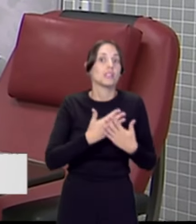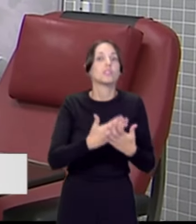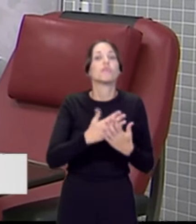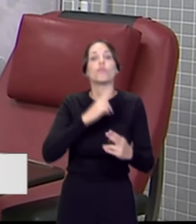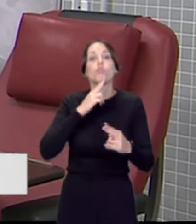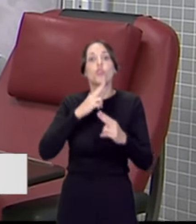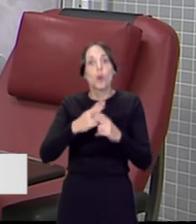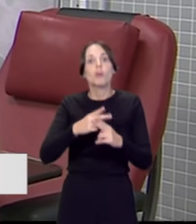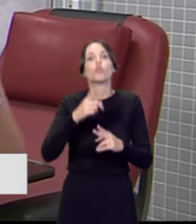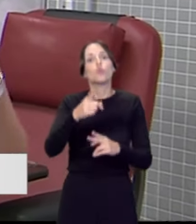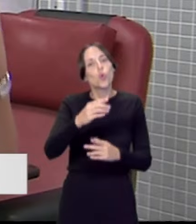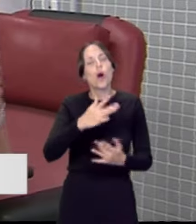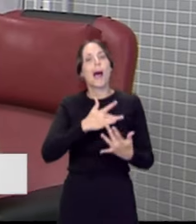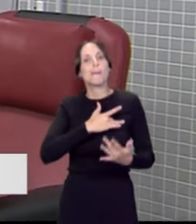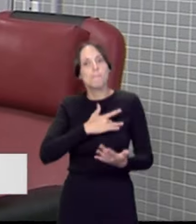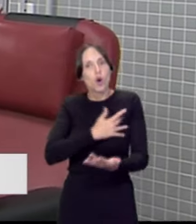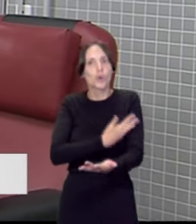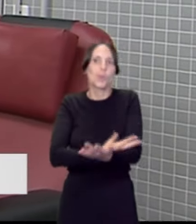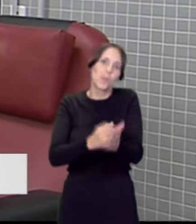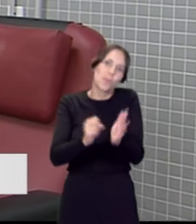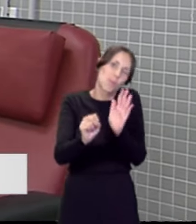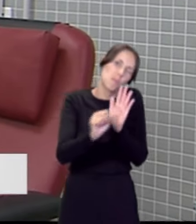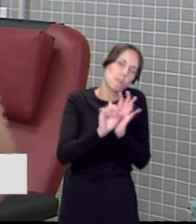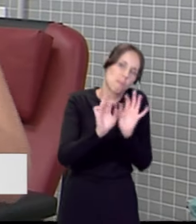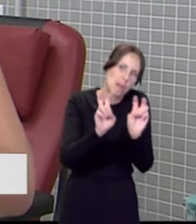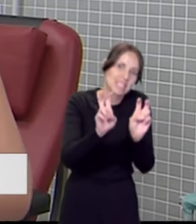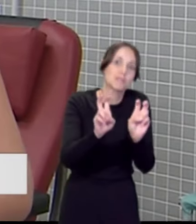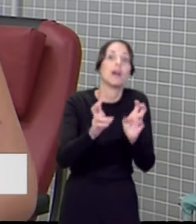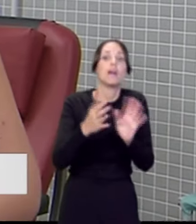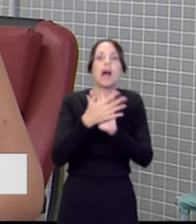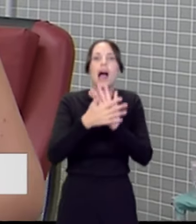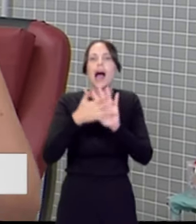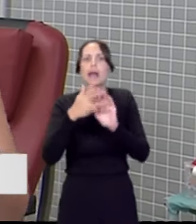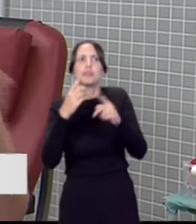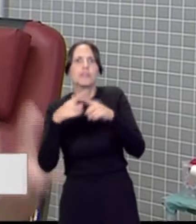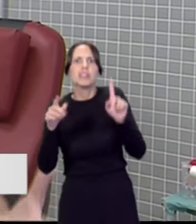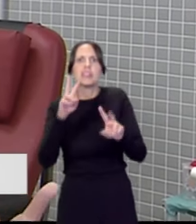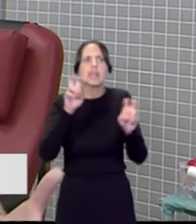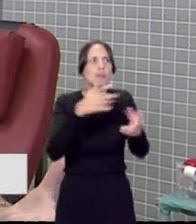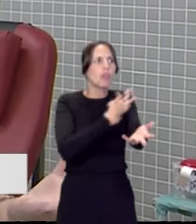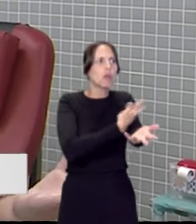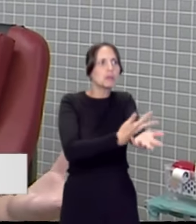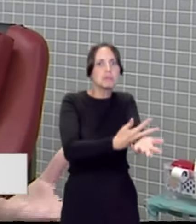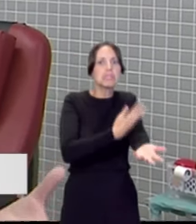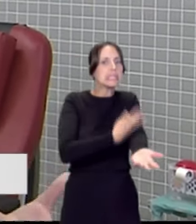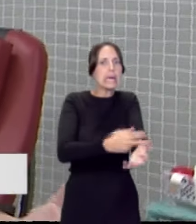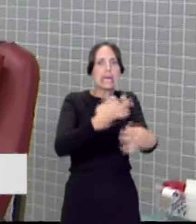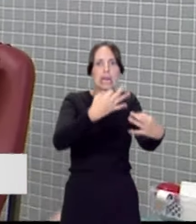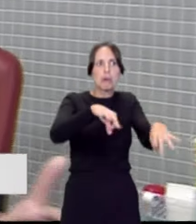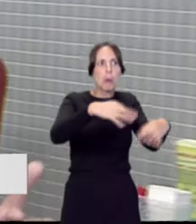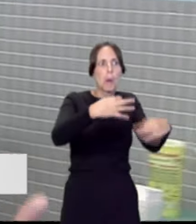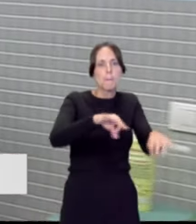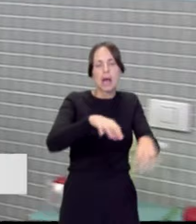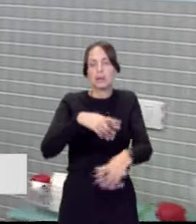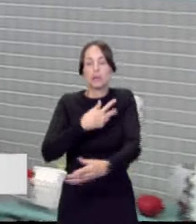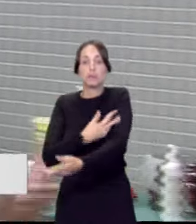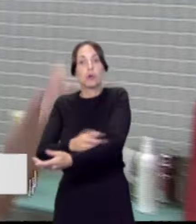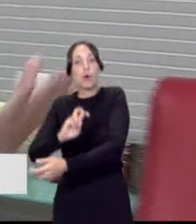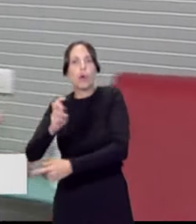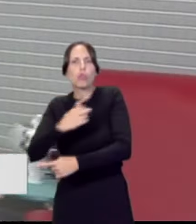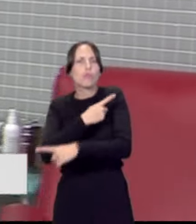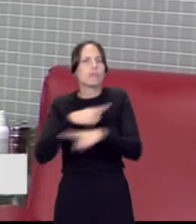tu amor, y para hablar un poquito de ella, en qué consiste y las diferencias de lo que conocemos como una donación de sangre convencional, nos encontramos con